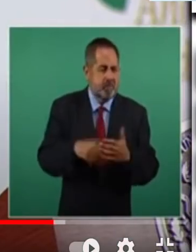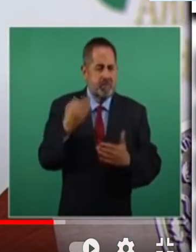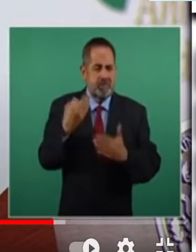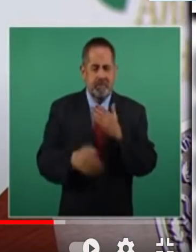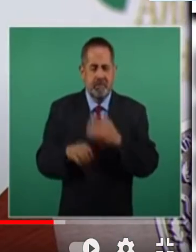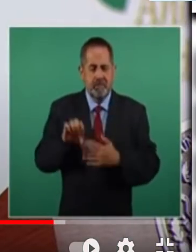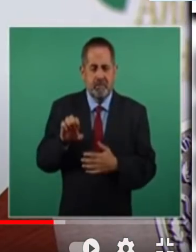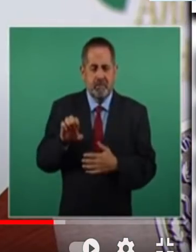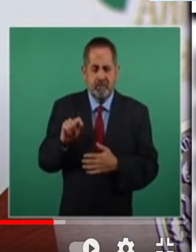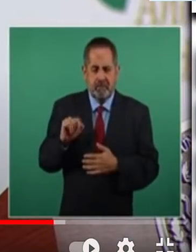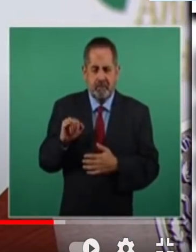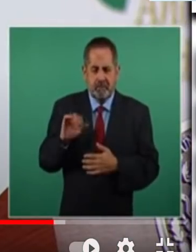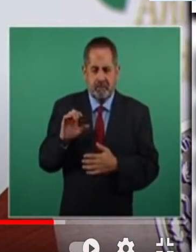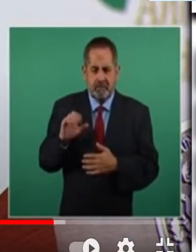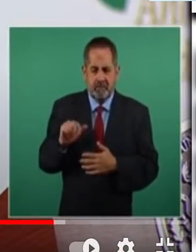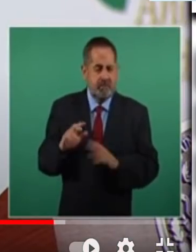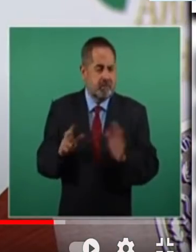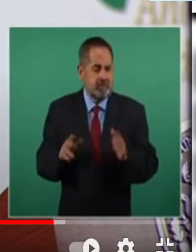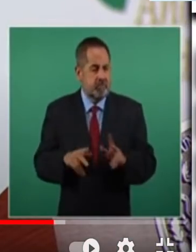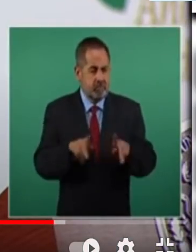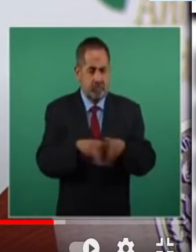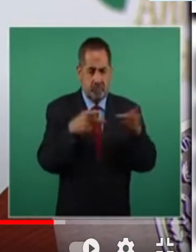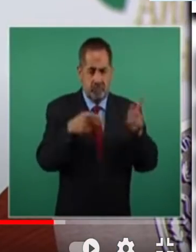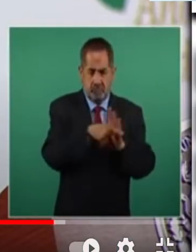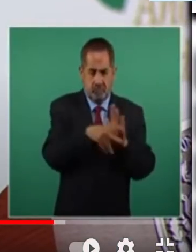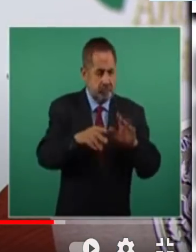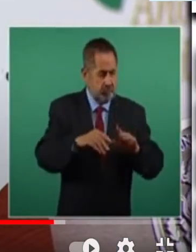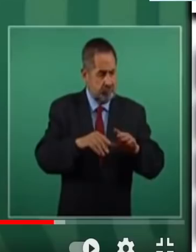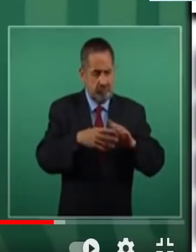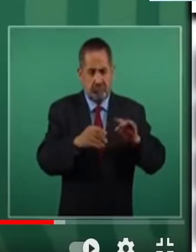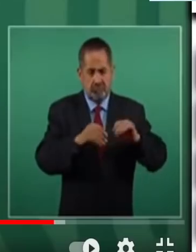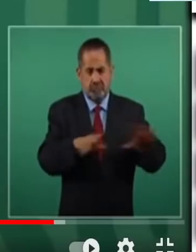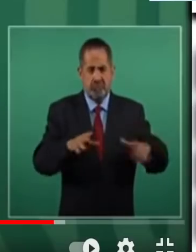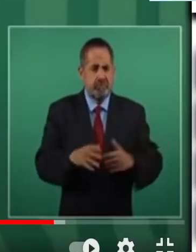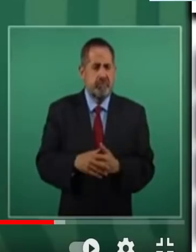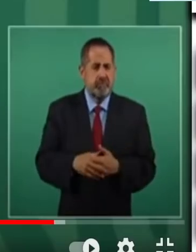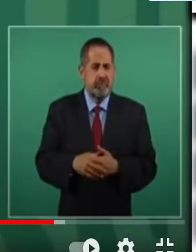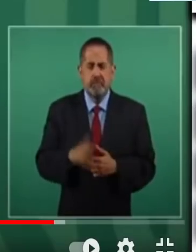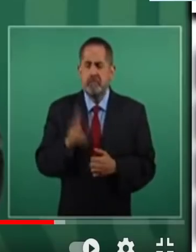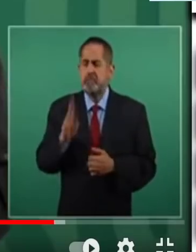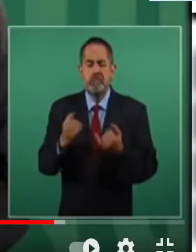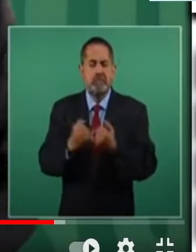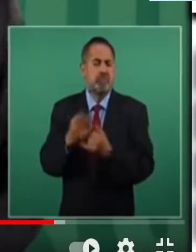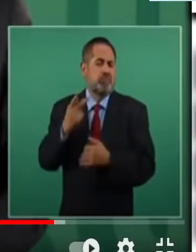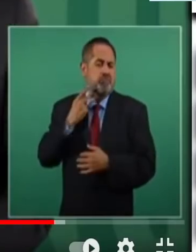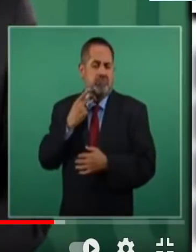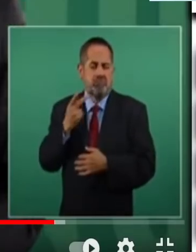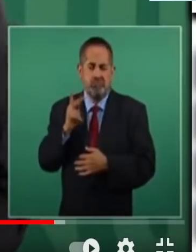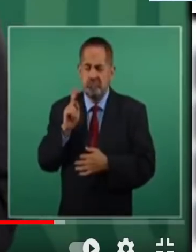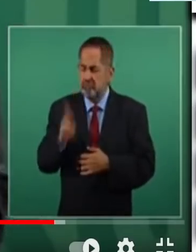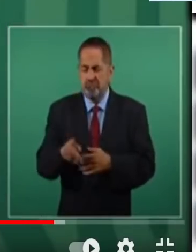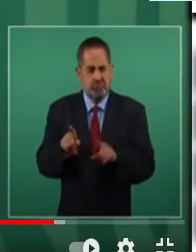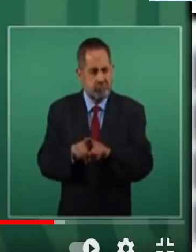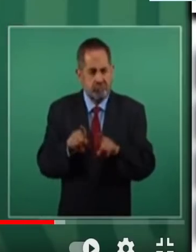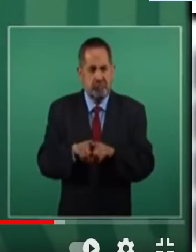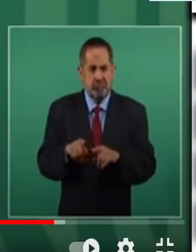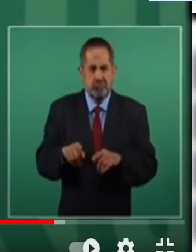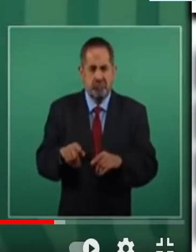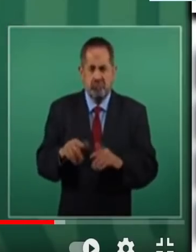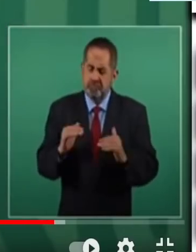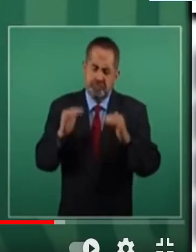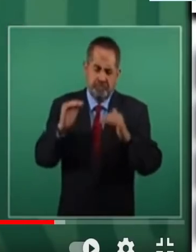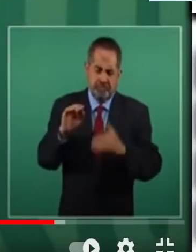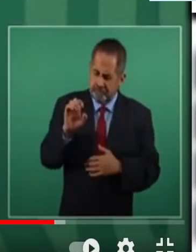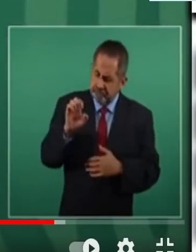ética. El periodismo, como la política, es un imperativo